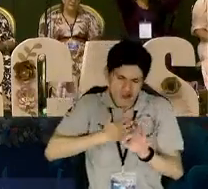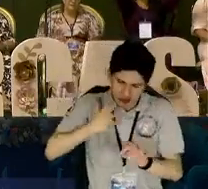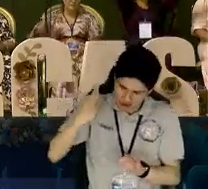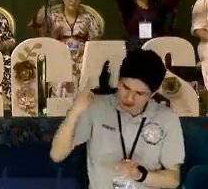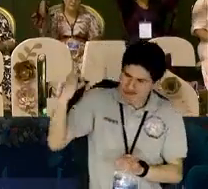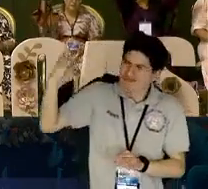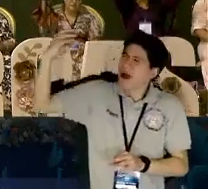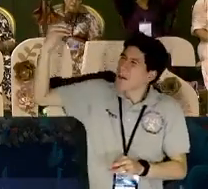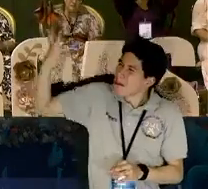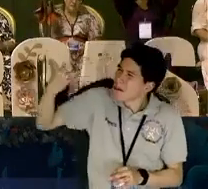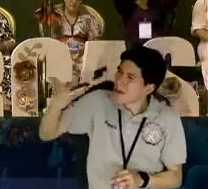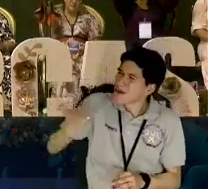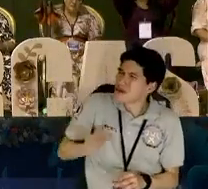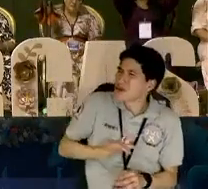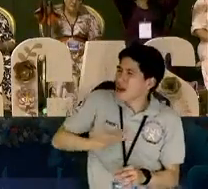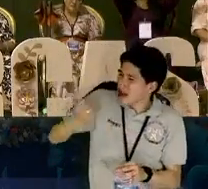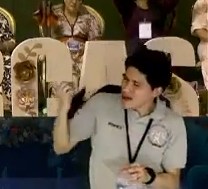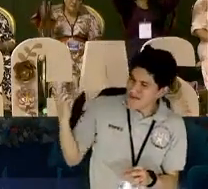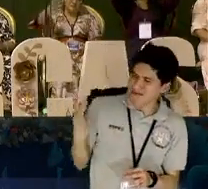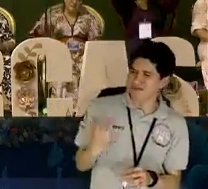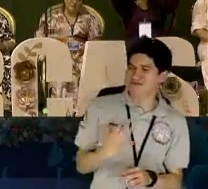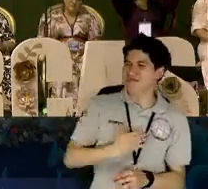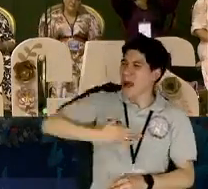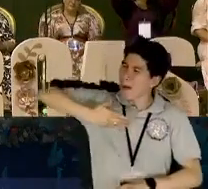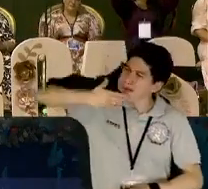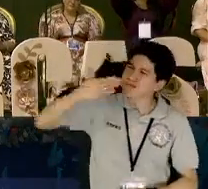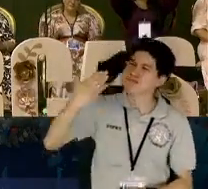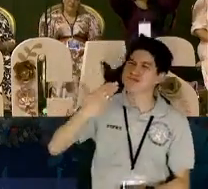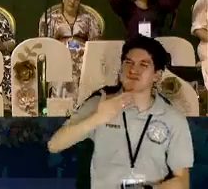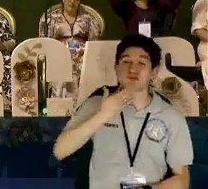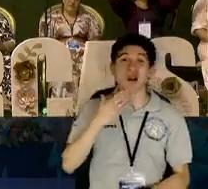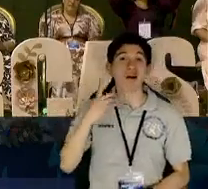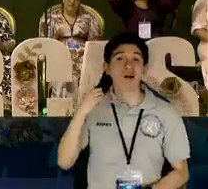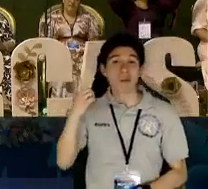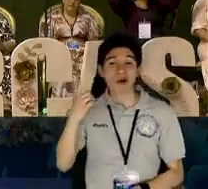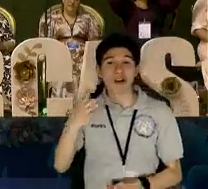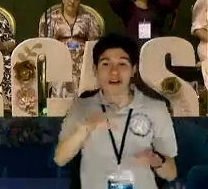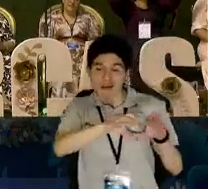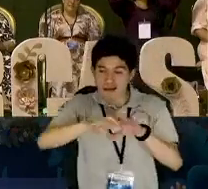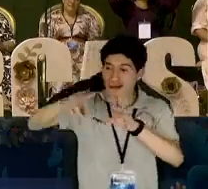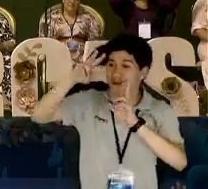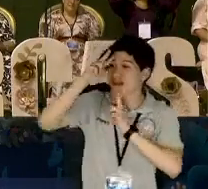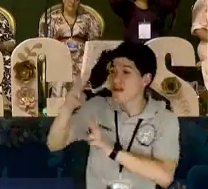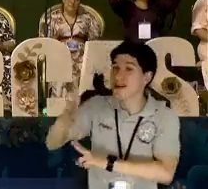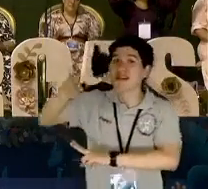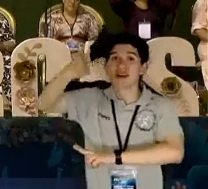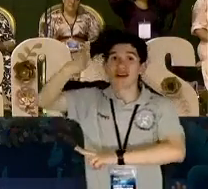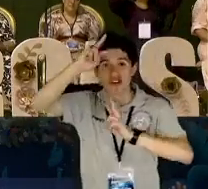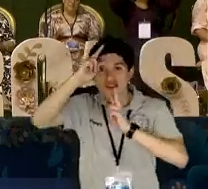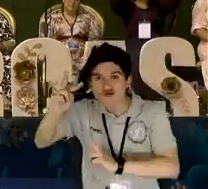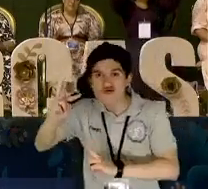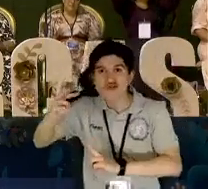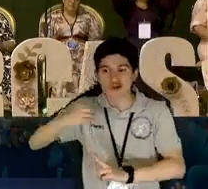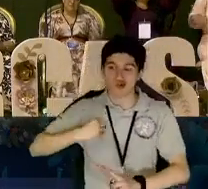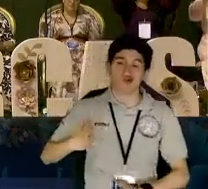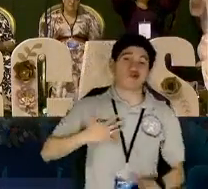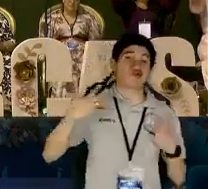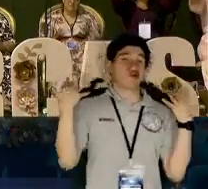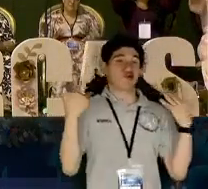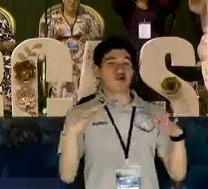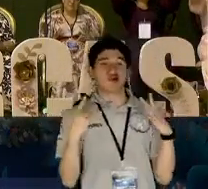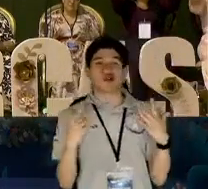su misericordia, por su bondad. Porque servir a Dios es un honor y es un privilegio,